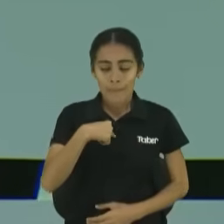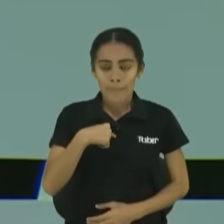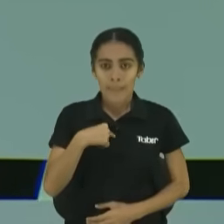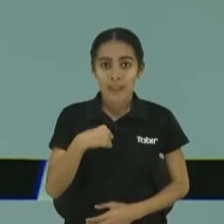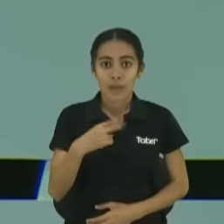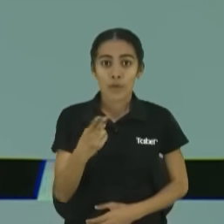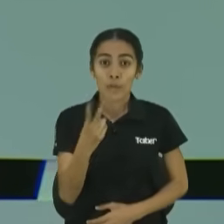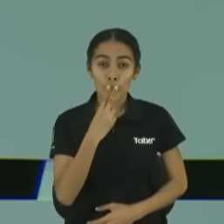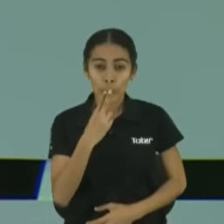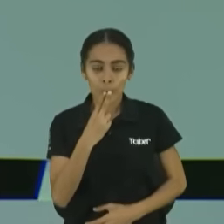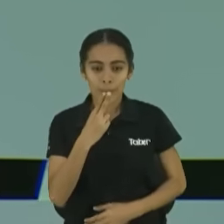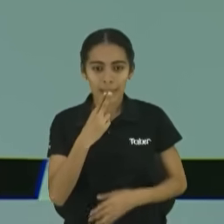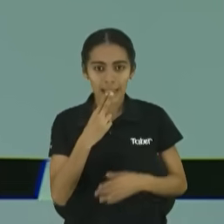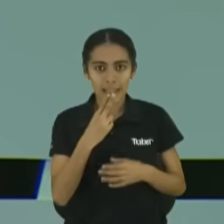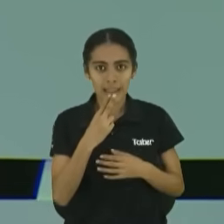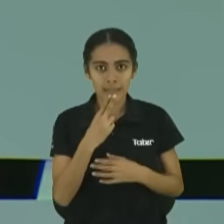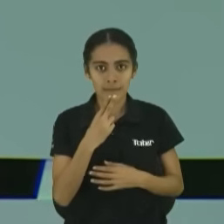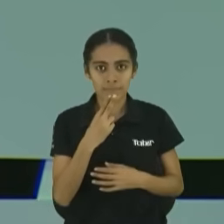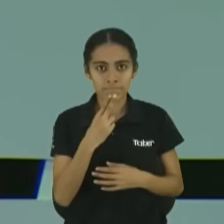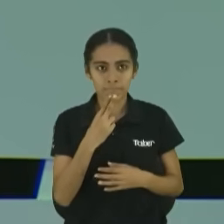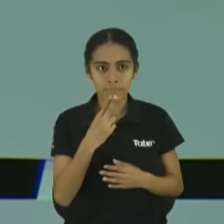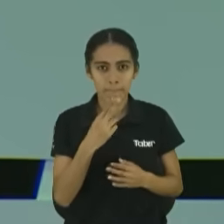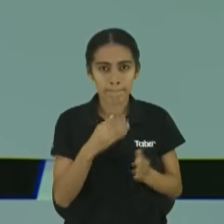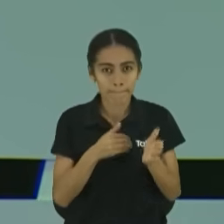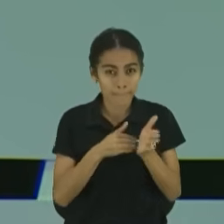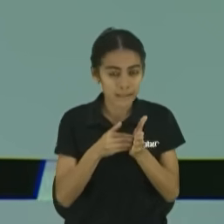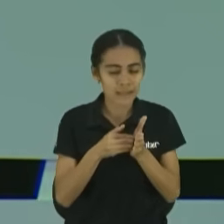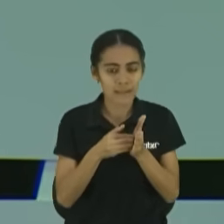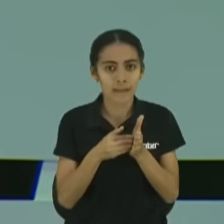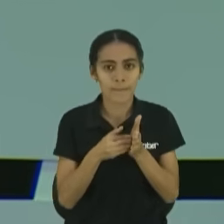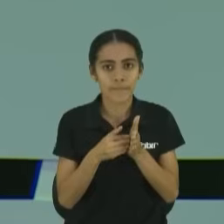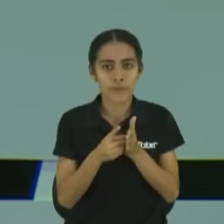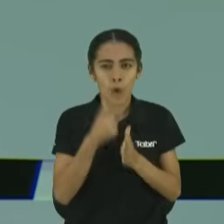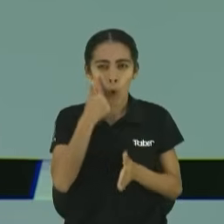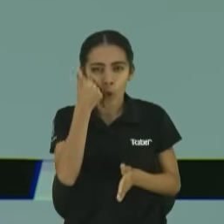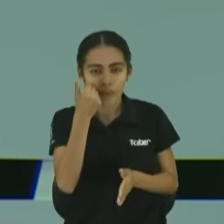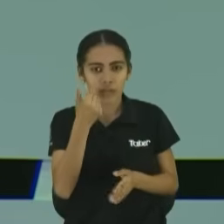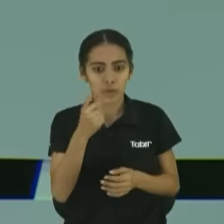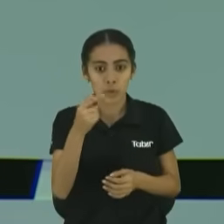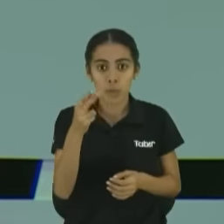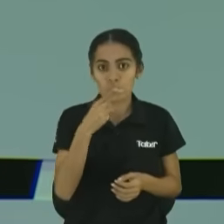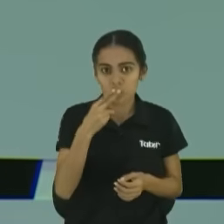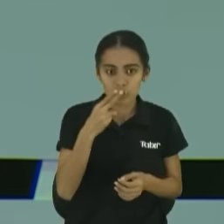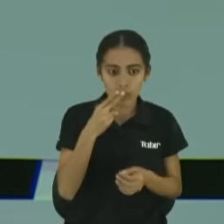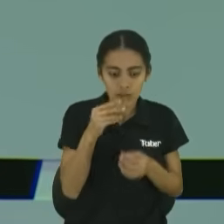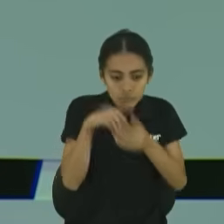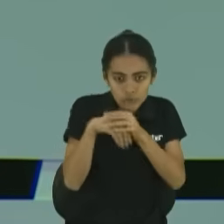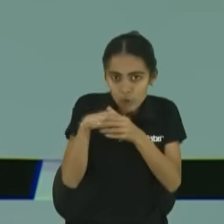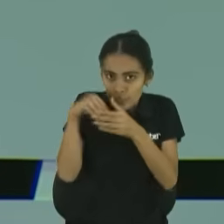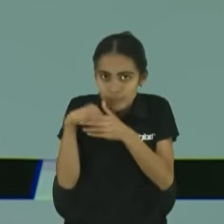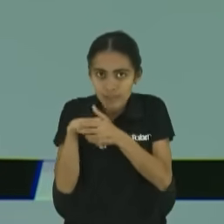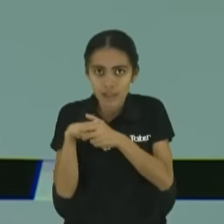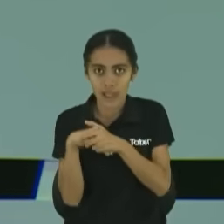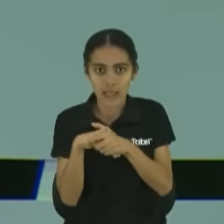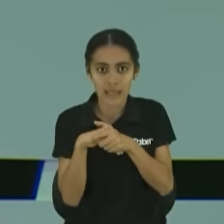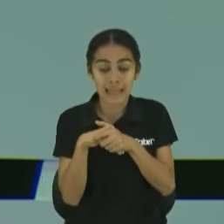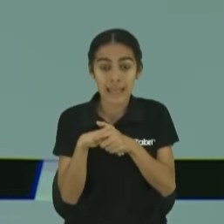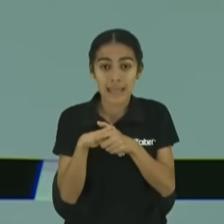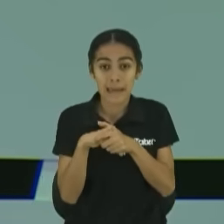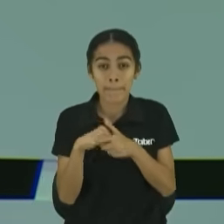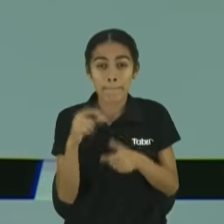no me pregunte por qué, porque en mi casa nadie ha fumado nunca. Yo escondía los cigarros por todos lados. Y eran unas palizas,